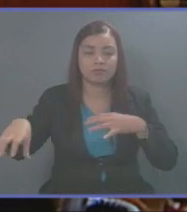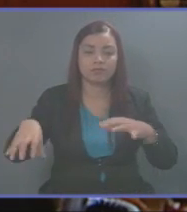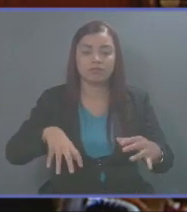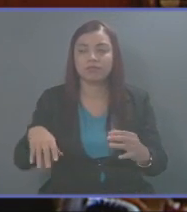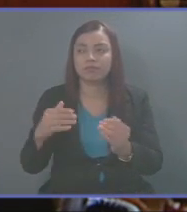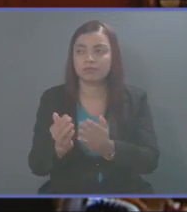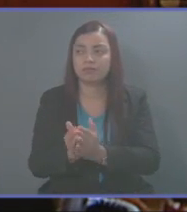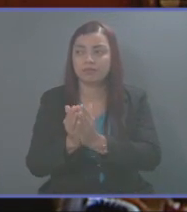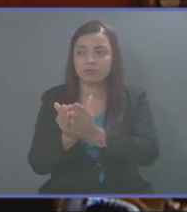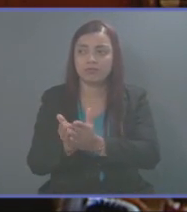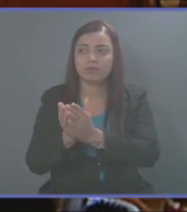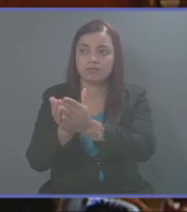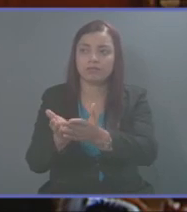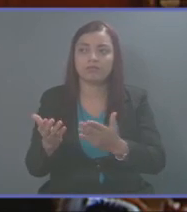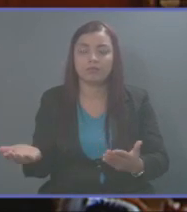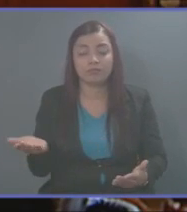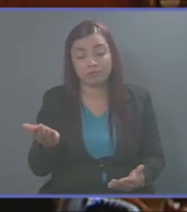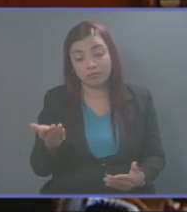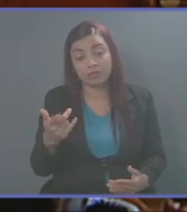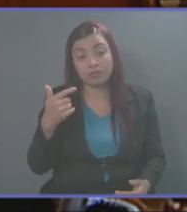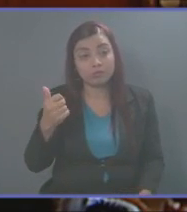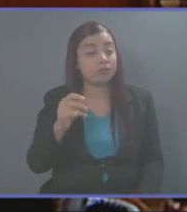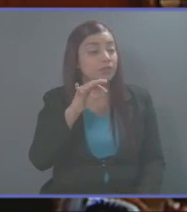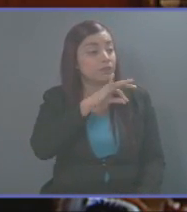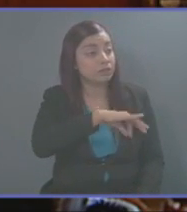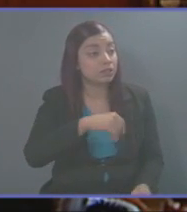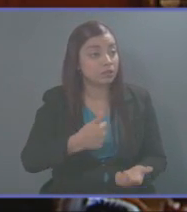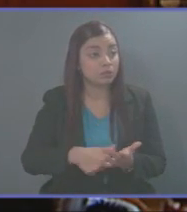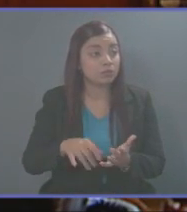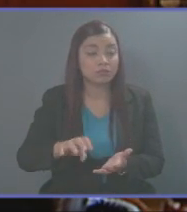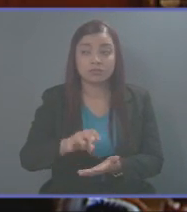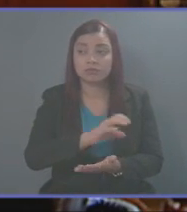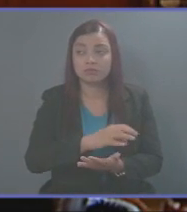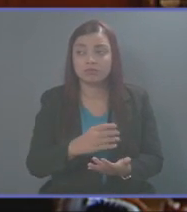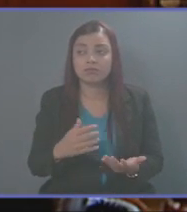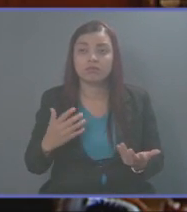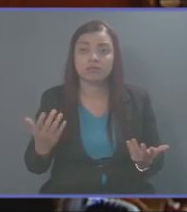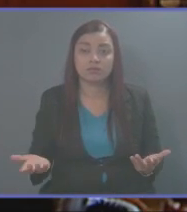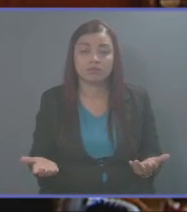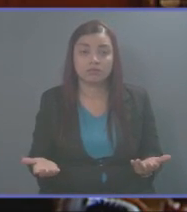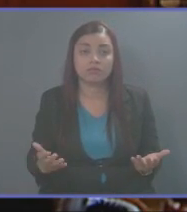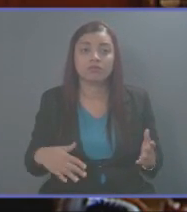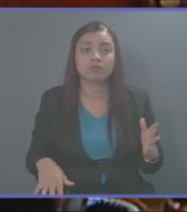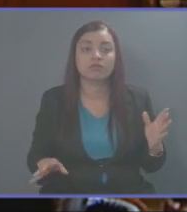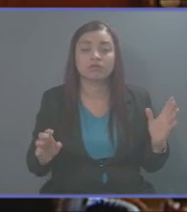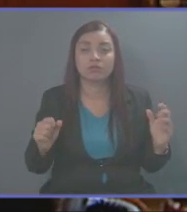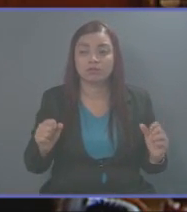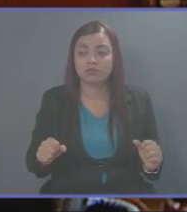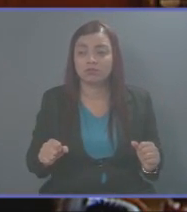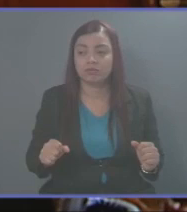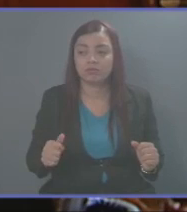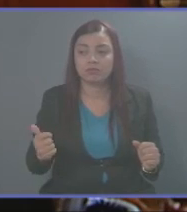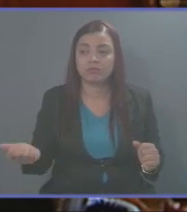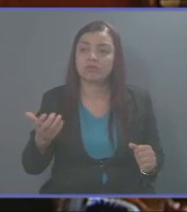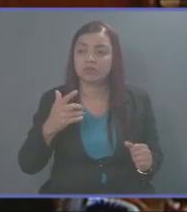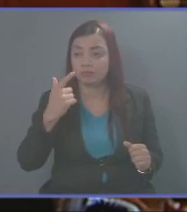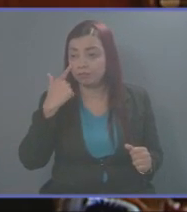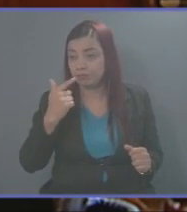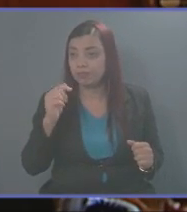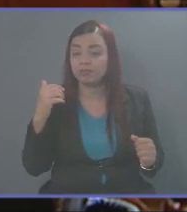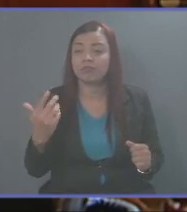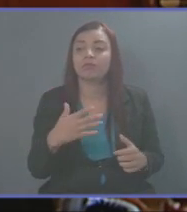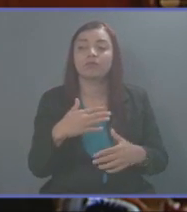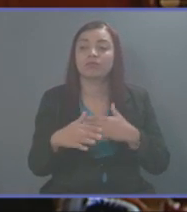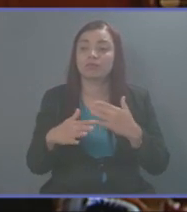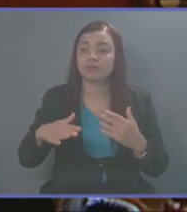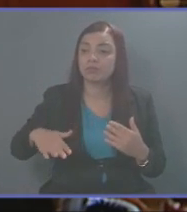de la Unión, ya que van a ser varios los municipios que van a ser beneficiados, y que indudablemente la